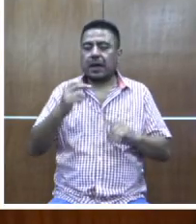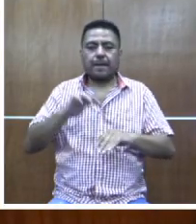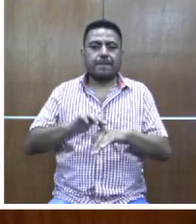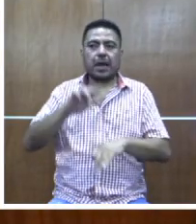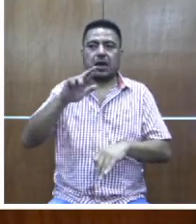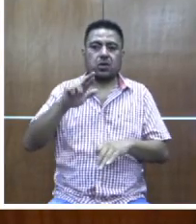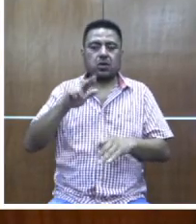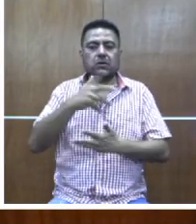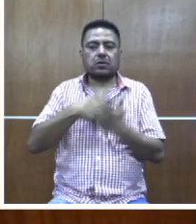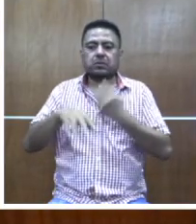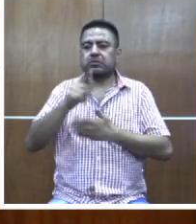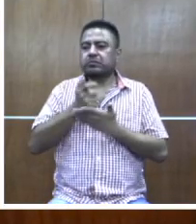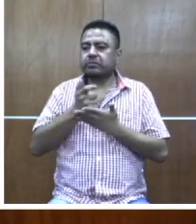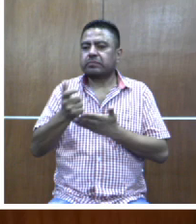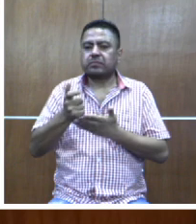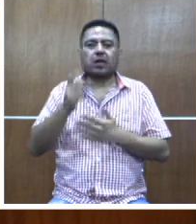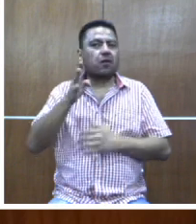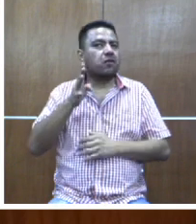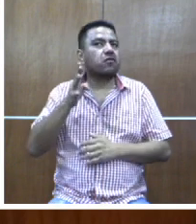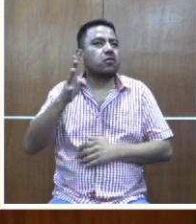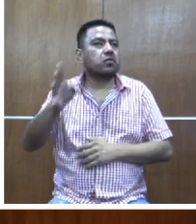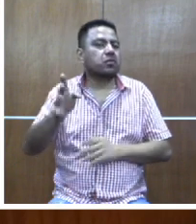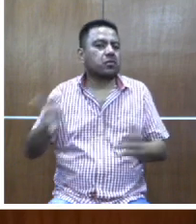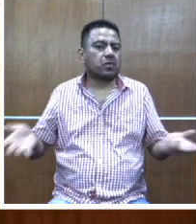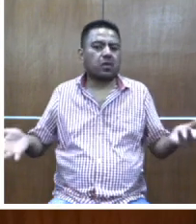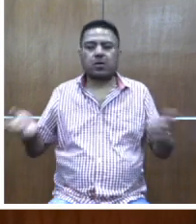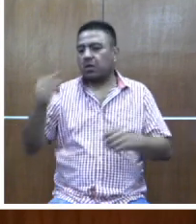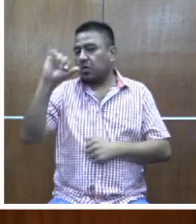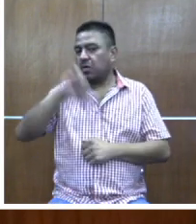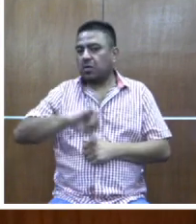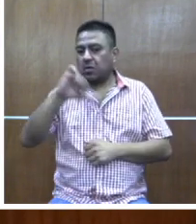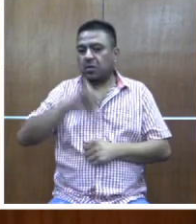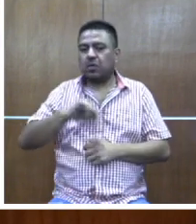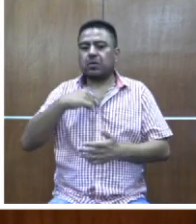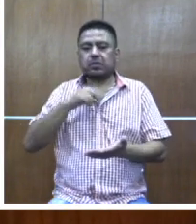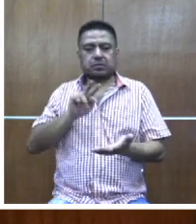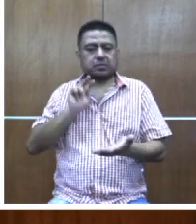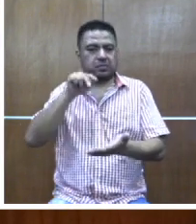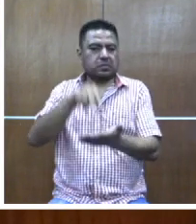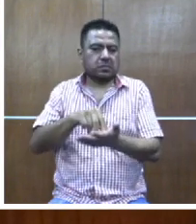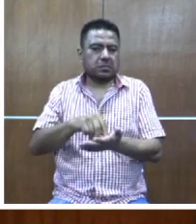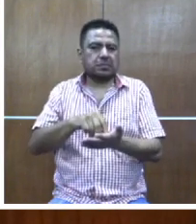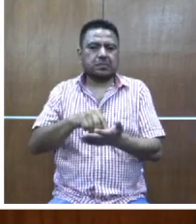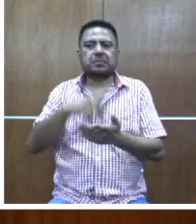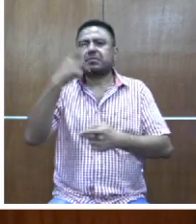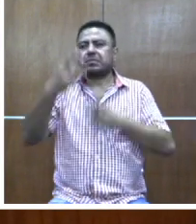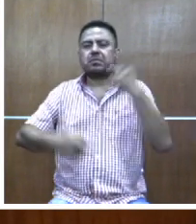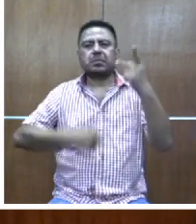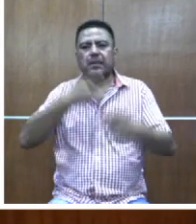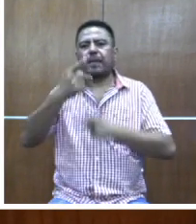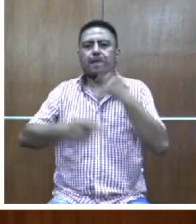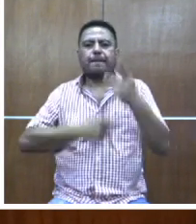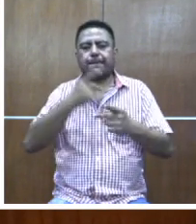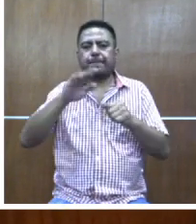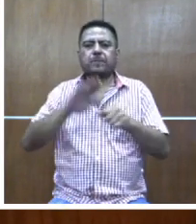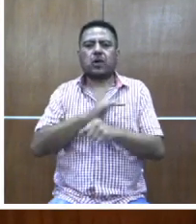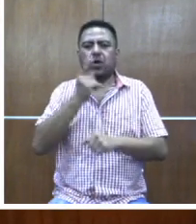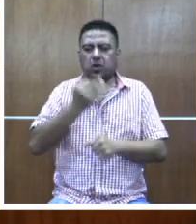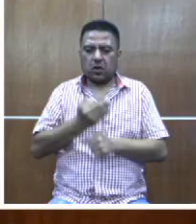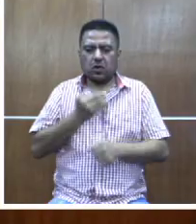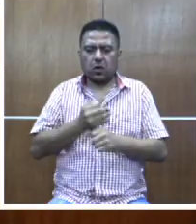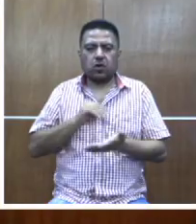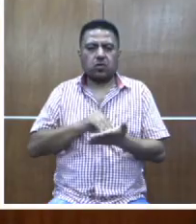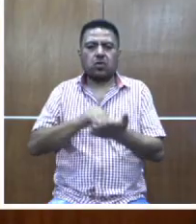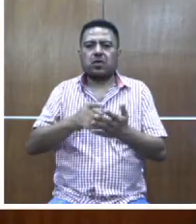mayor inversión en nuestro futuro. Hoy, desde esta tribuna, alzo la voz por quien aún